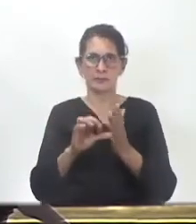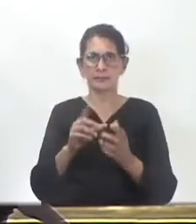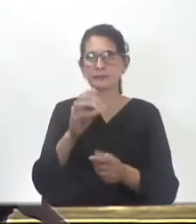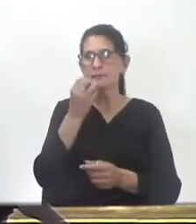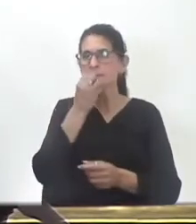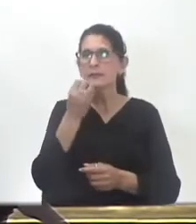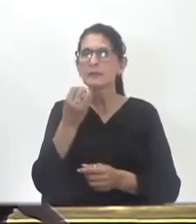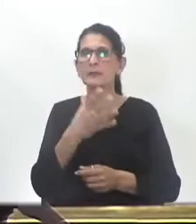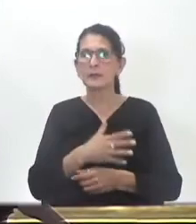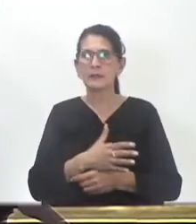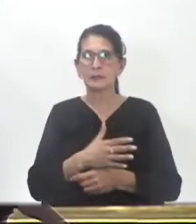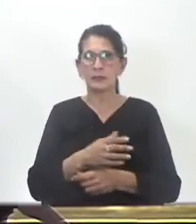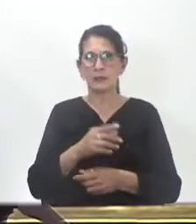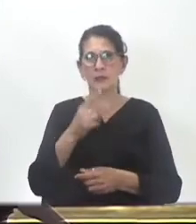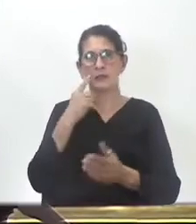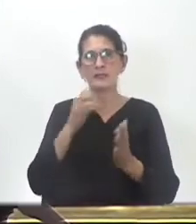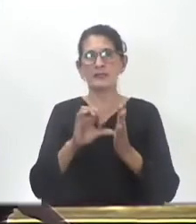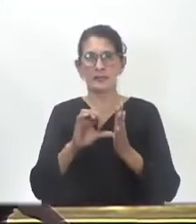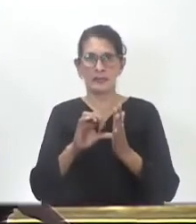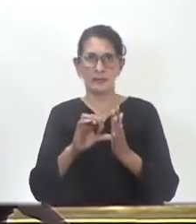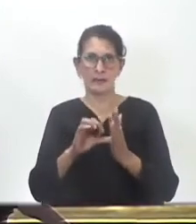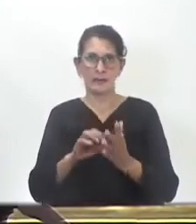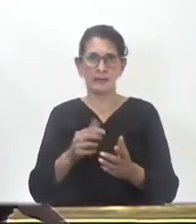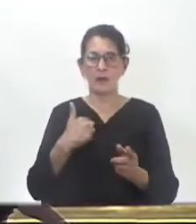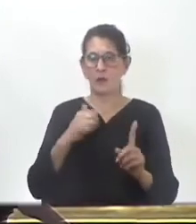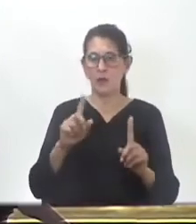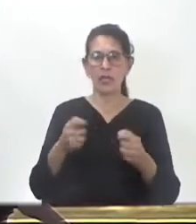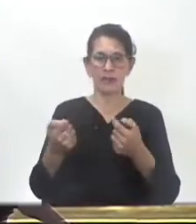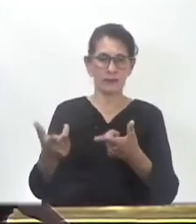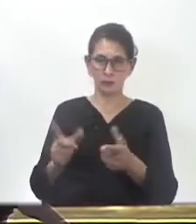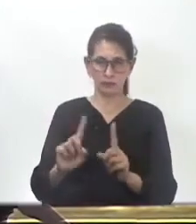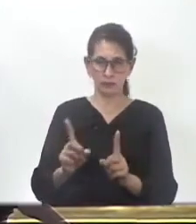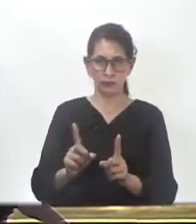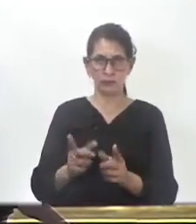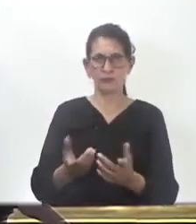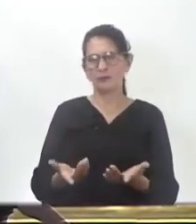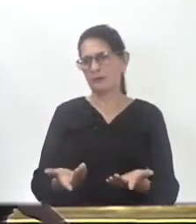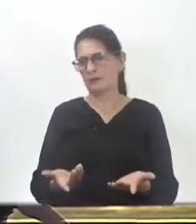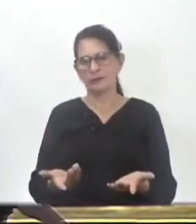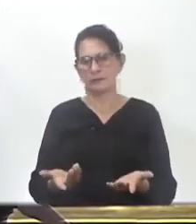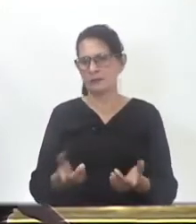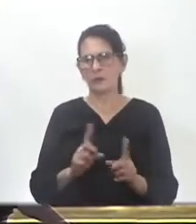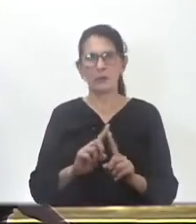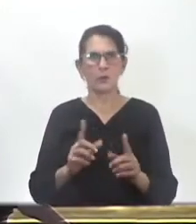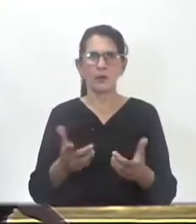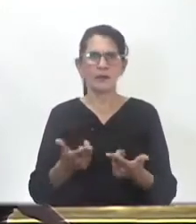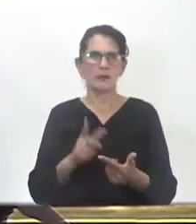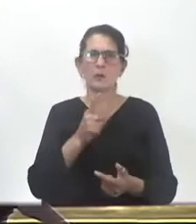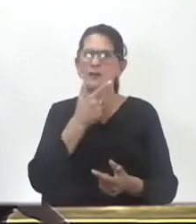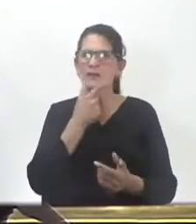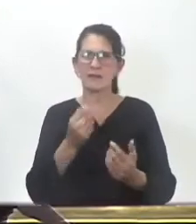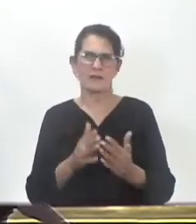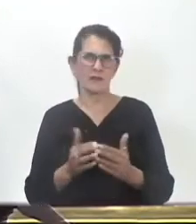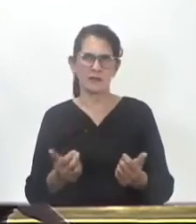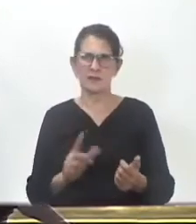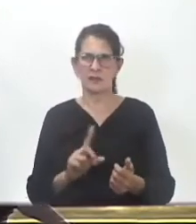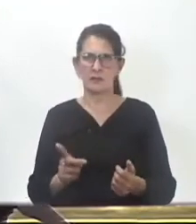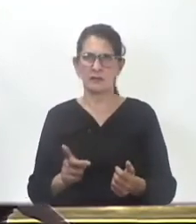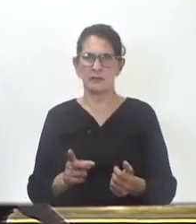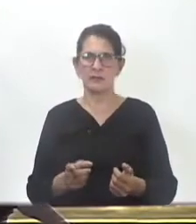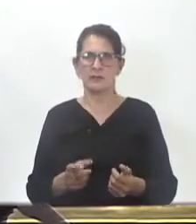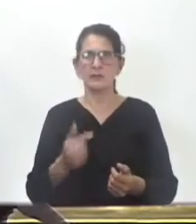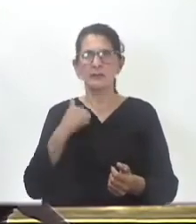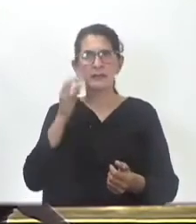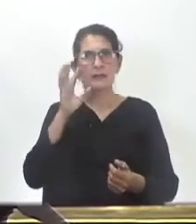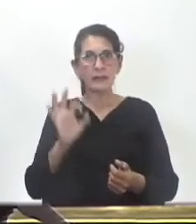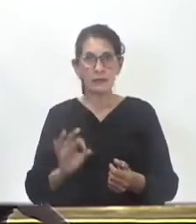mejoremos el sistema penitenciario, no demos recursos para el otro. Hay que derivar recursos, no hay tantos recursos, no es tan fácil. No es tan fácil.